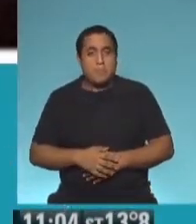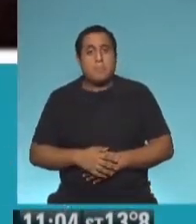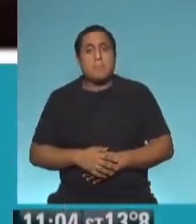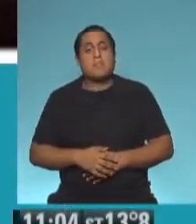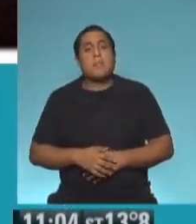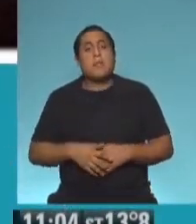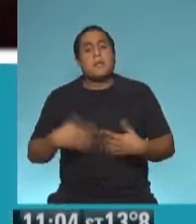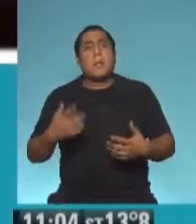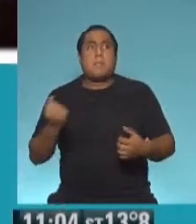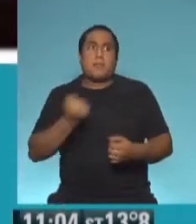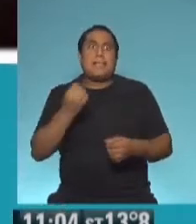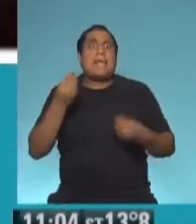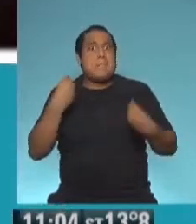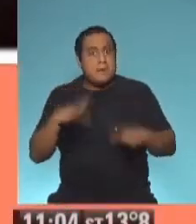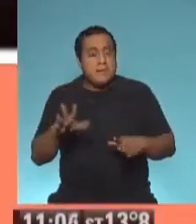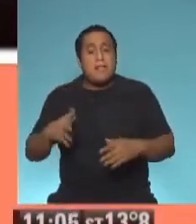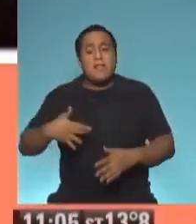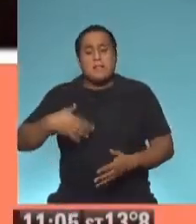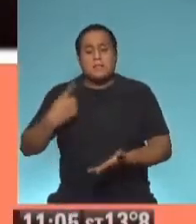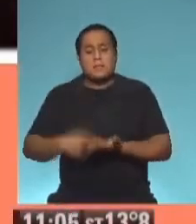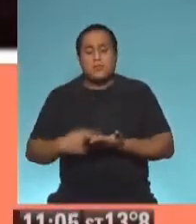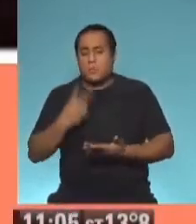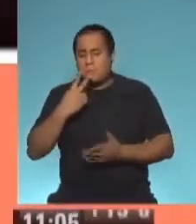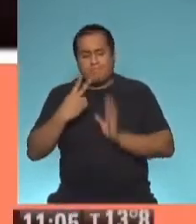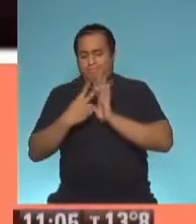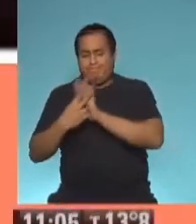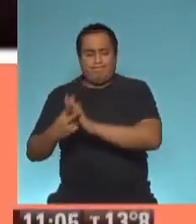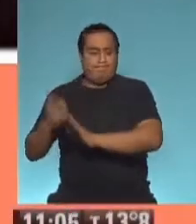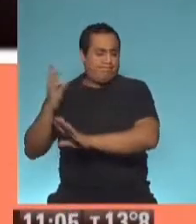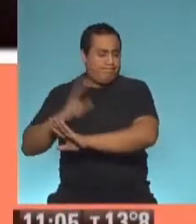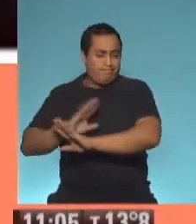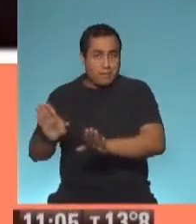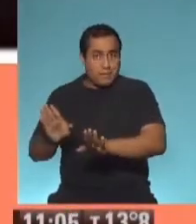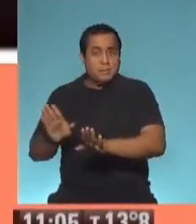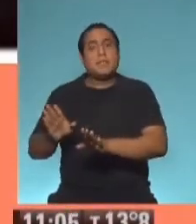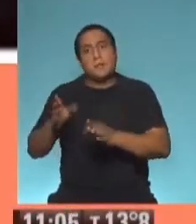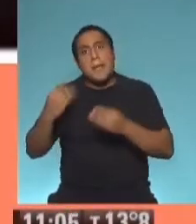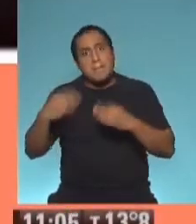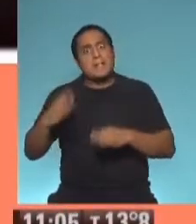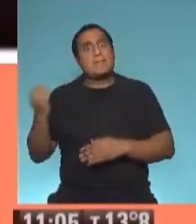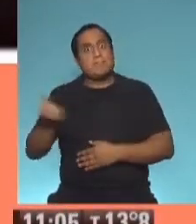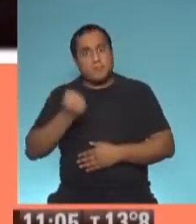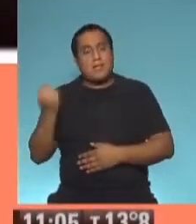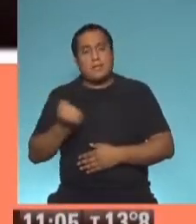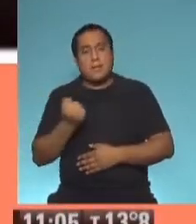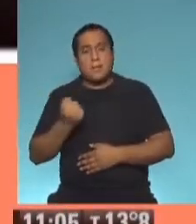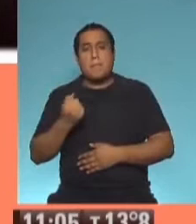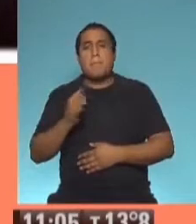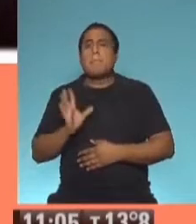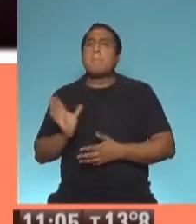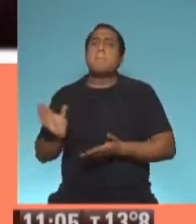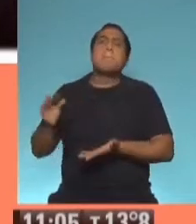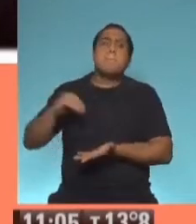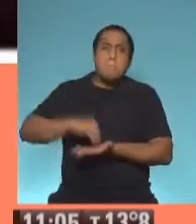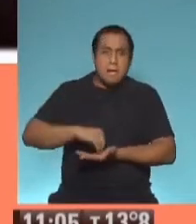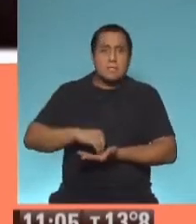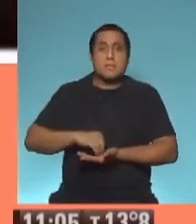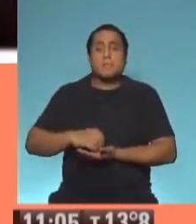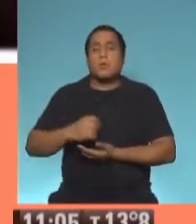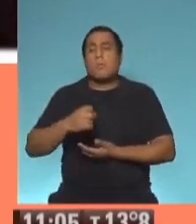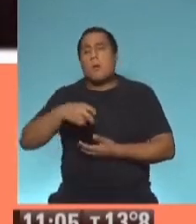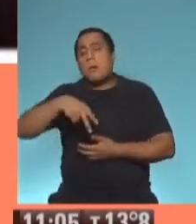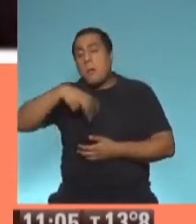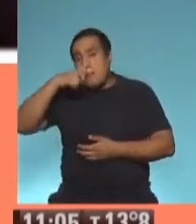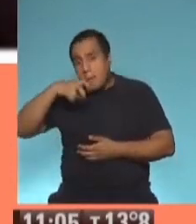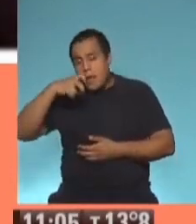comenzar. Una vez que uno toma la decisión, Totalmente. poder comenzar. PAMI, tiene... Pero además la vía respiratoria, por ejemplo, se